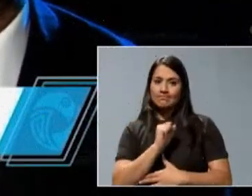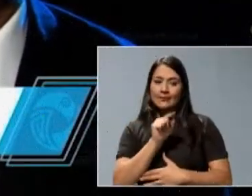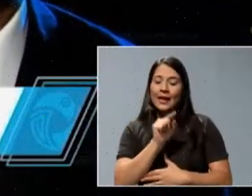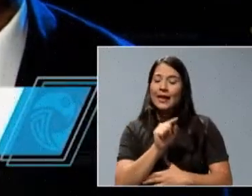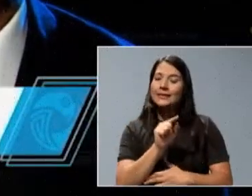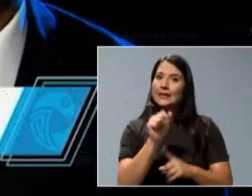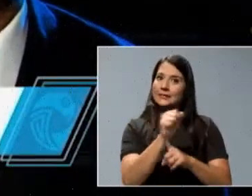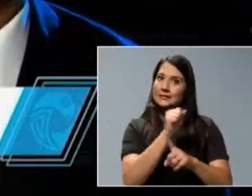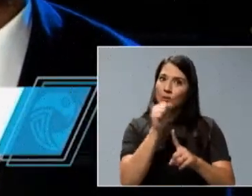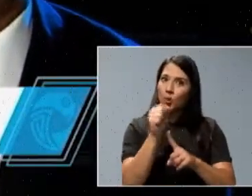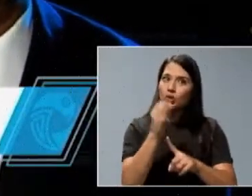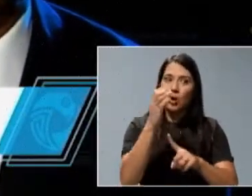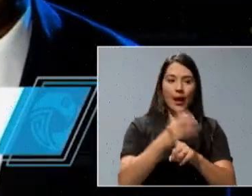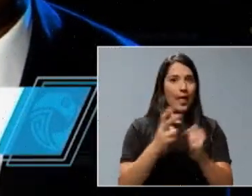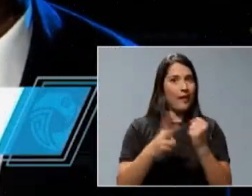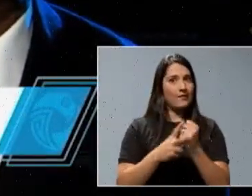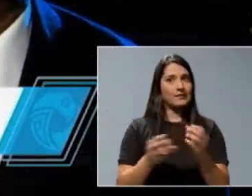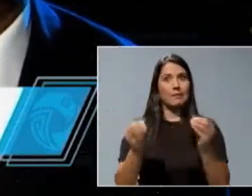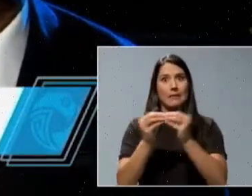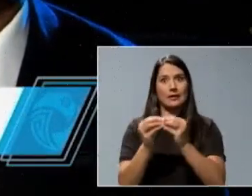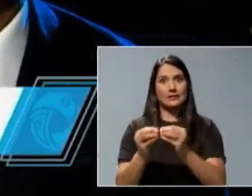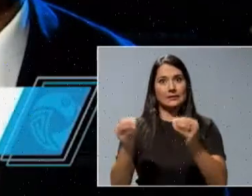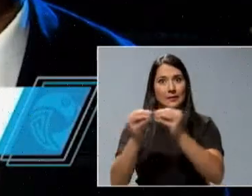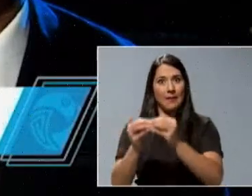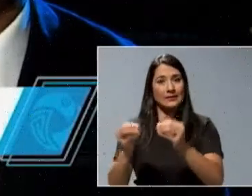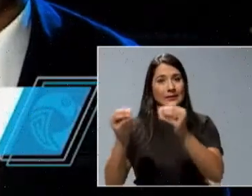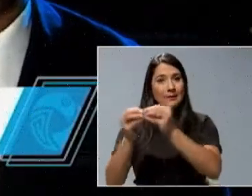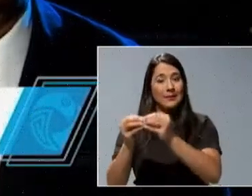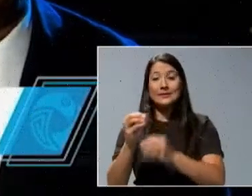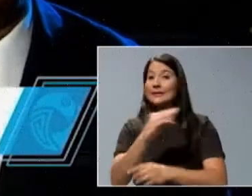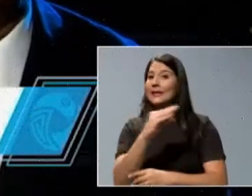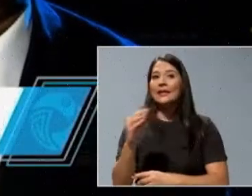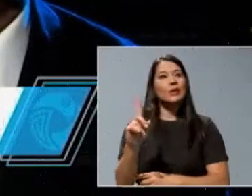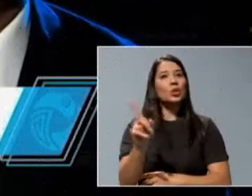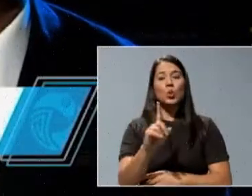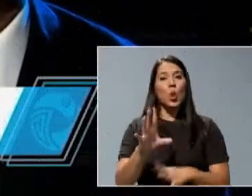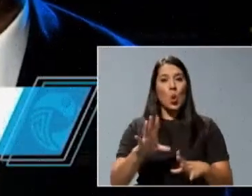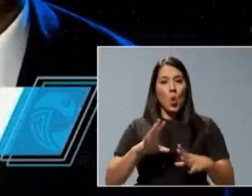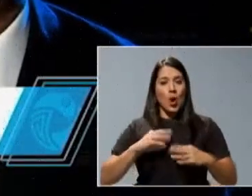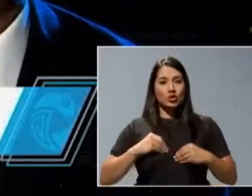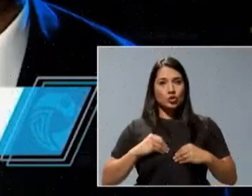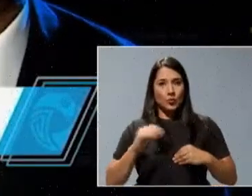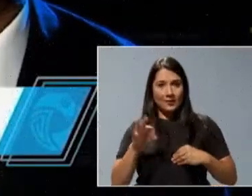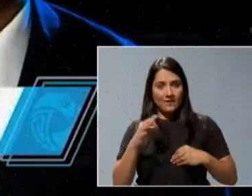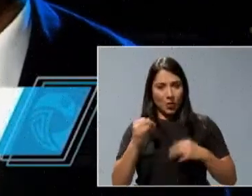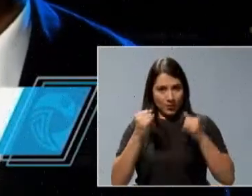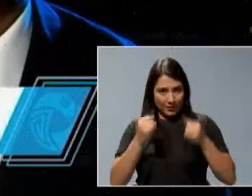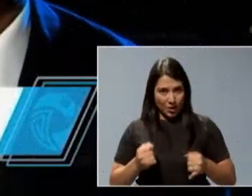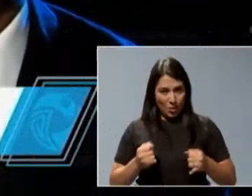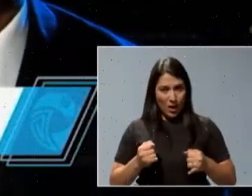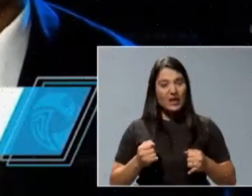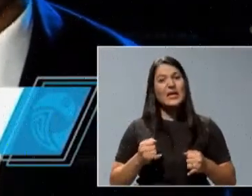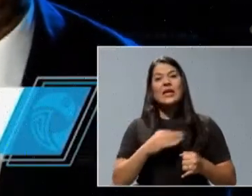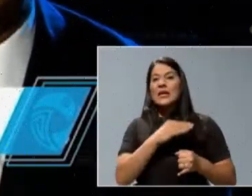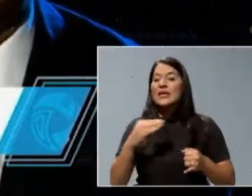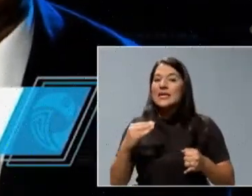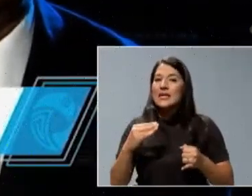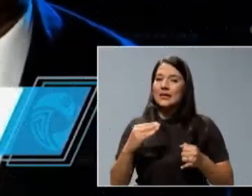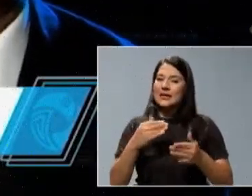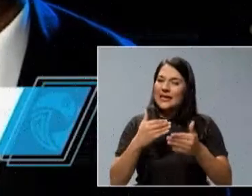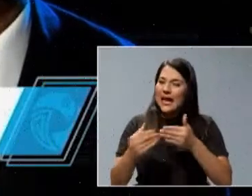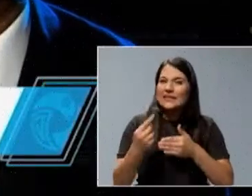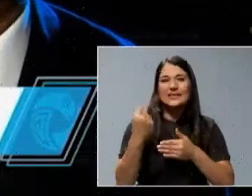en crecimiento, que no se asume de manera individual, que generalmente implica un asocio delictivo, o sea,